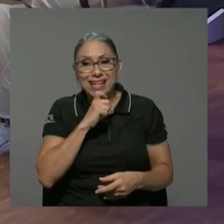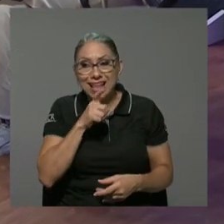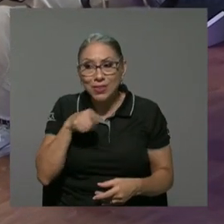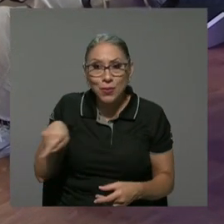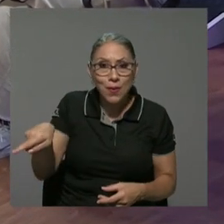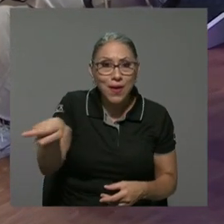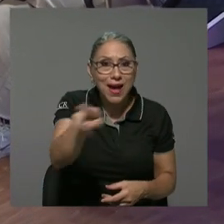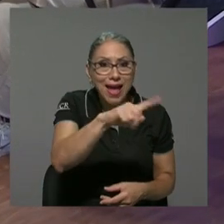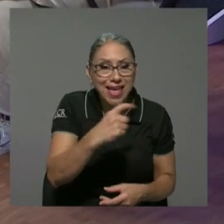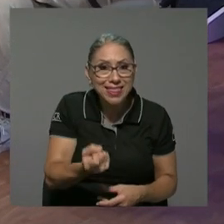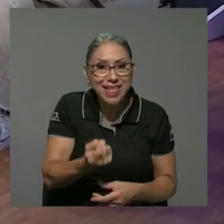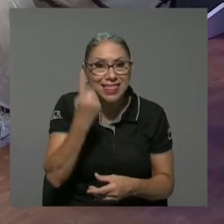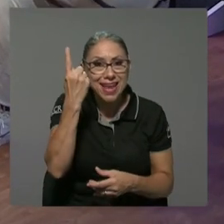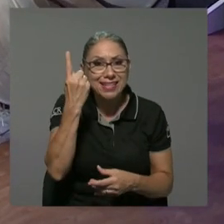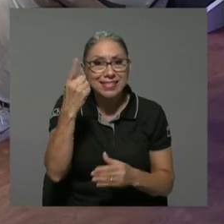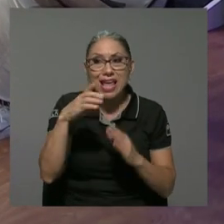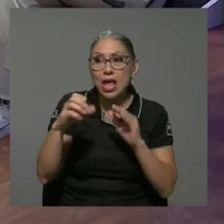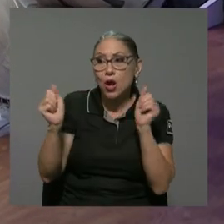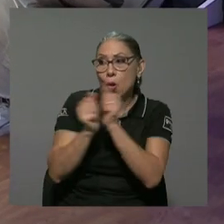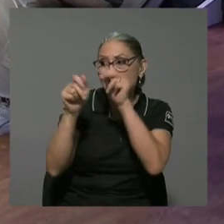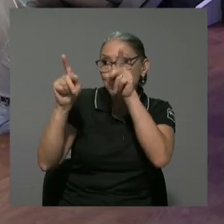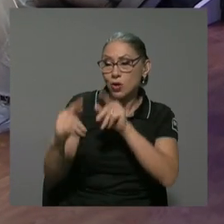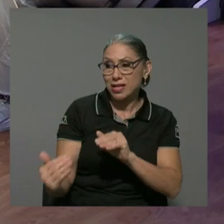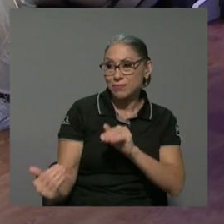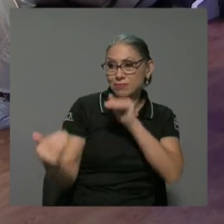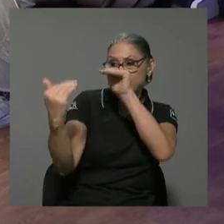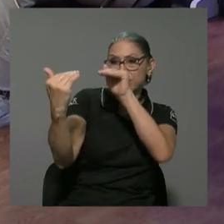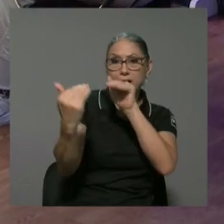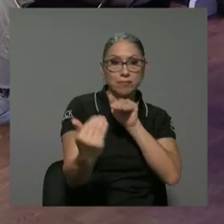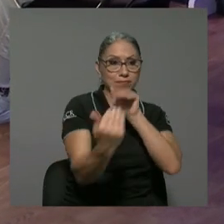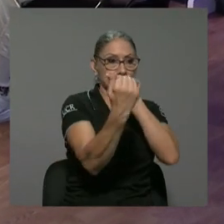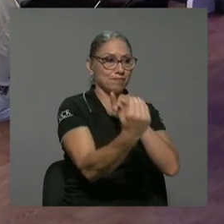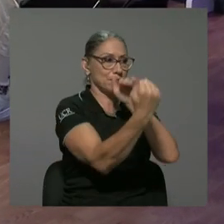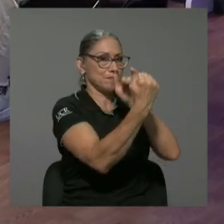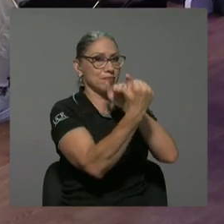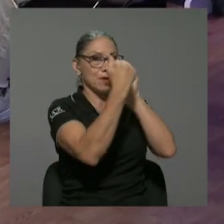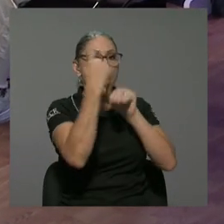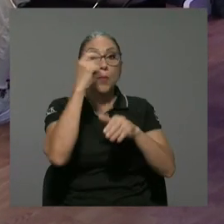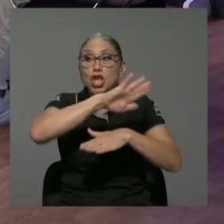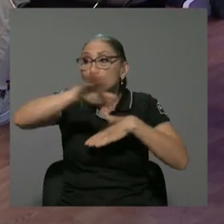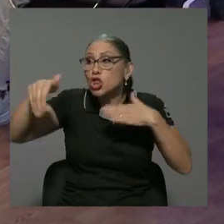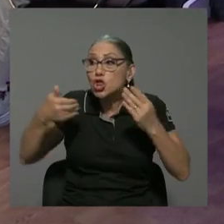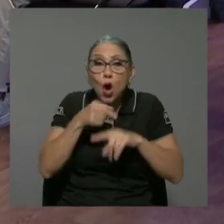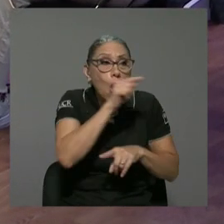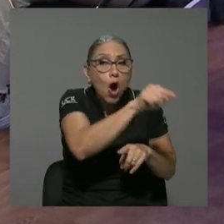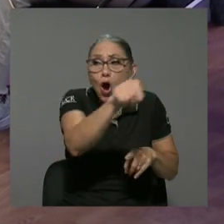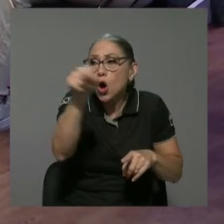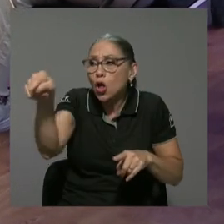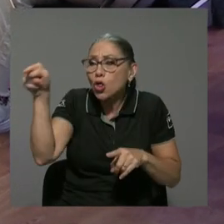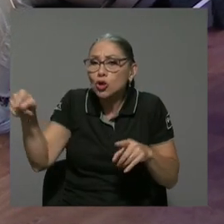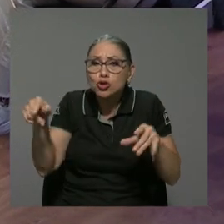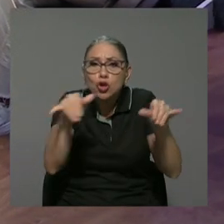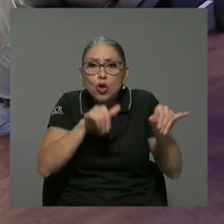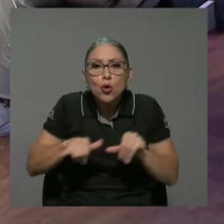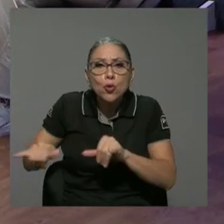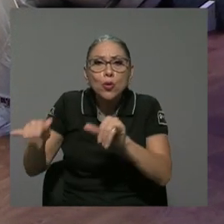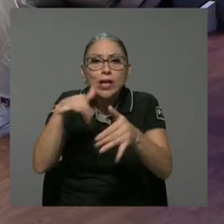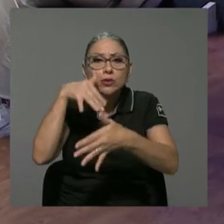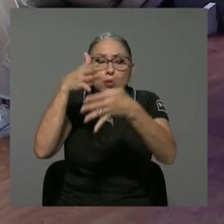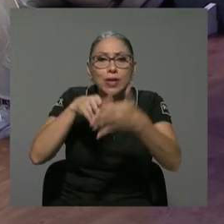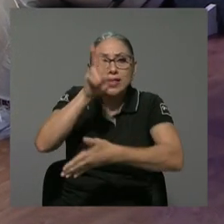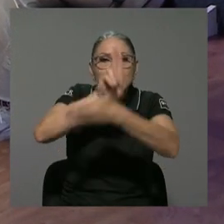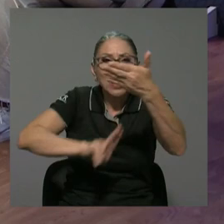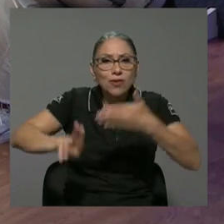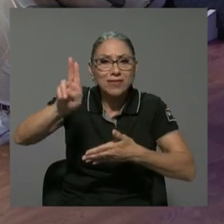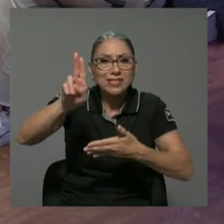entenderse entre pares, porque finalmente todos somos estudiantes de la universidad, todos nos debemos a la educación pública,